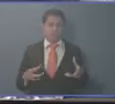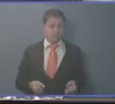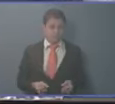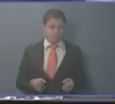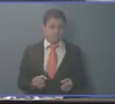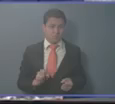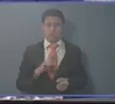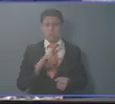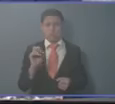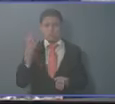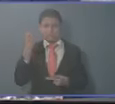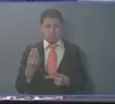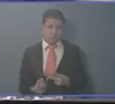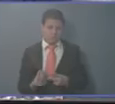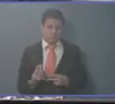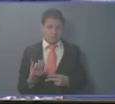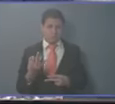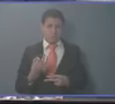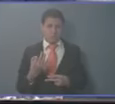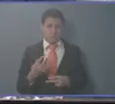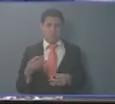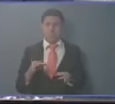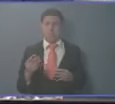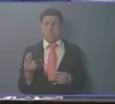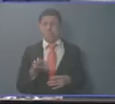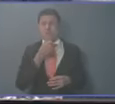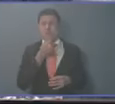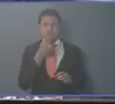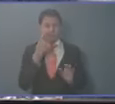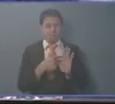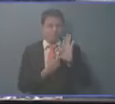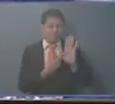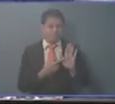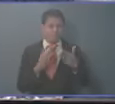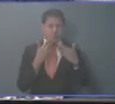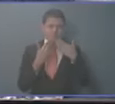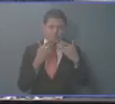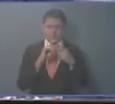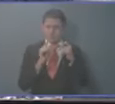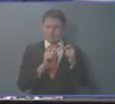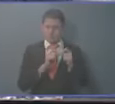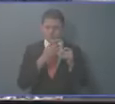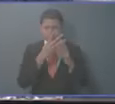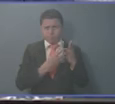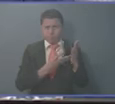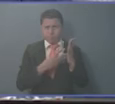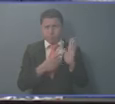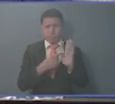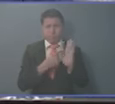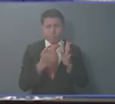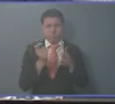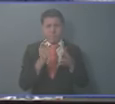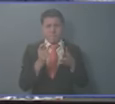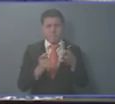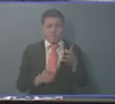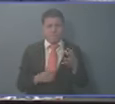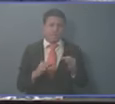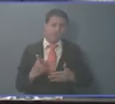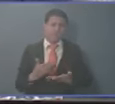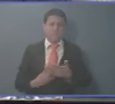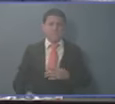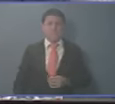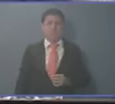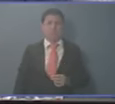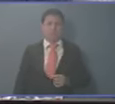tardar 30 días, tenga que dar un informe detallado de todo lo que se compró y lo que se gastó